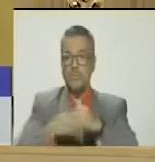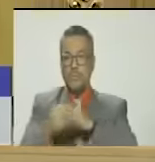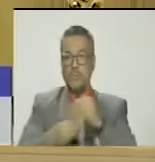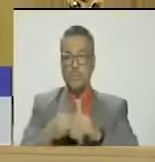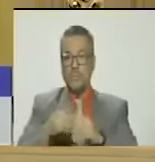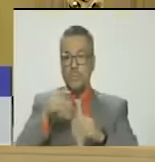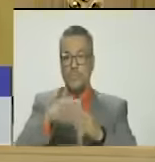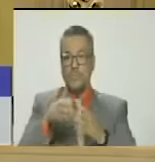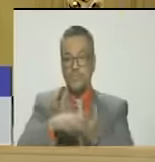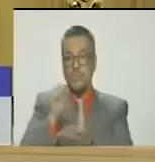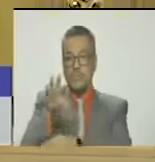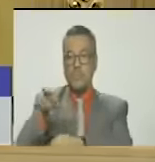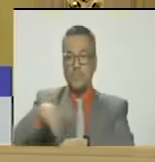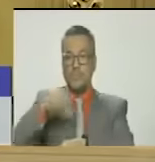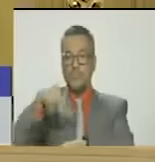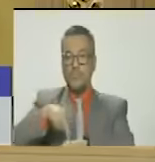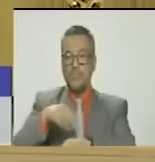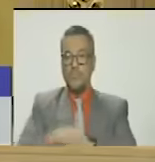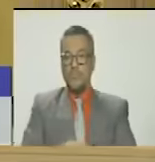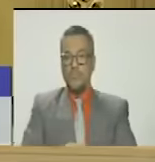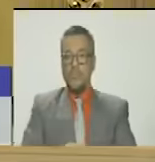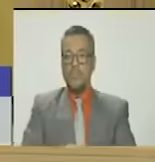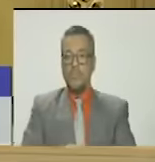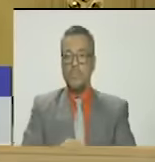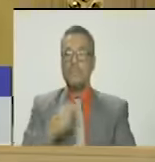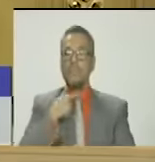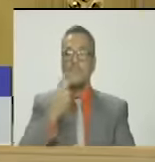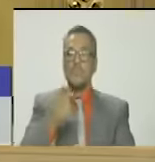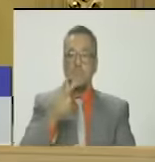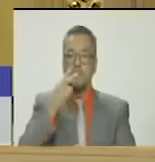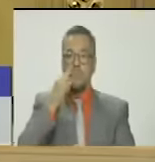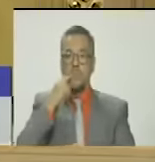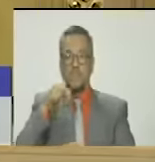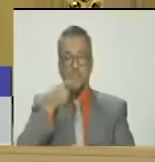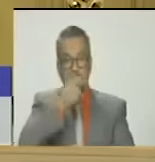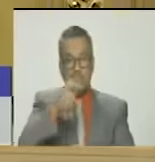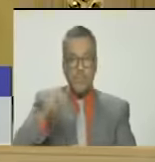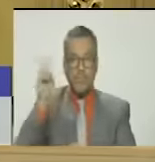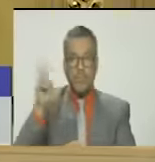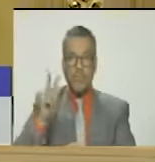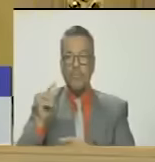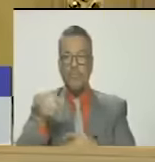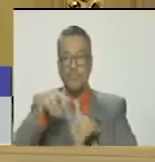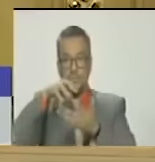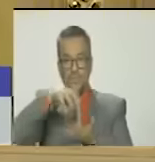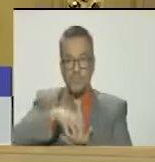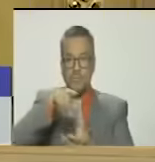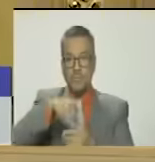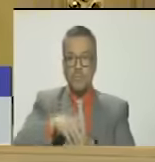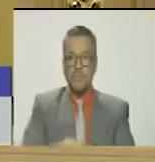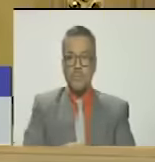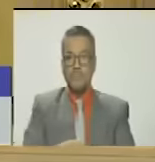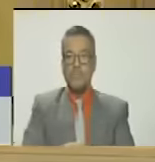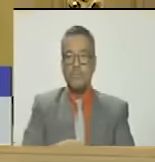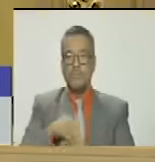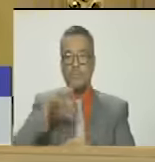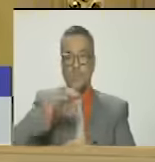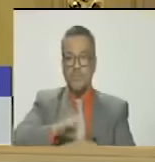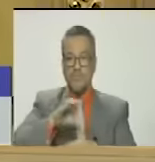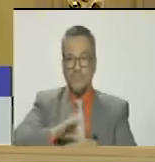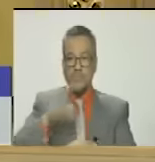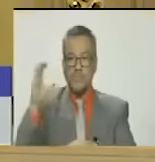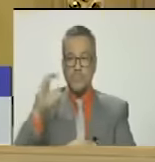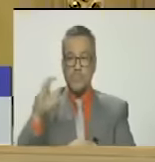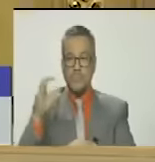por órgano de la Asamblea Nacional, vocera del pueblo venezolano. Su sede es la ciudad